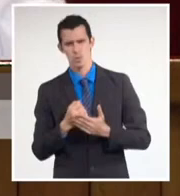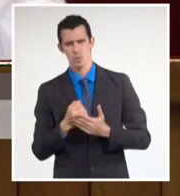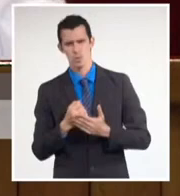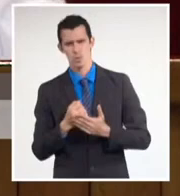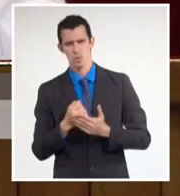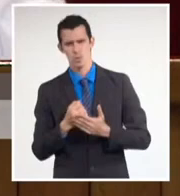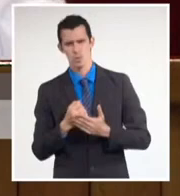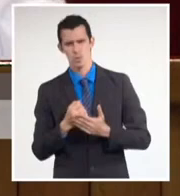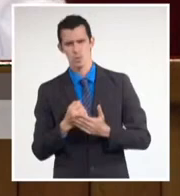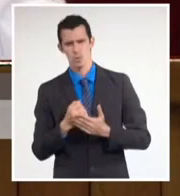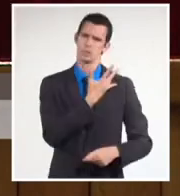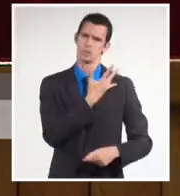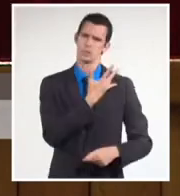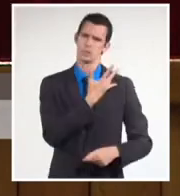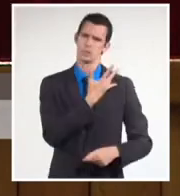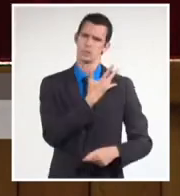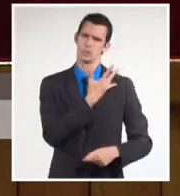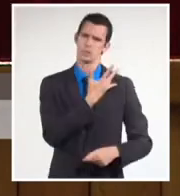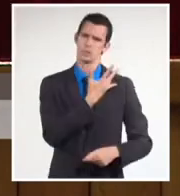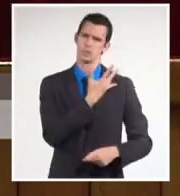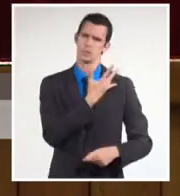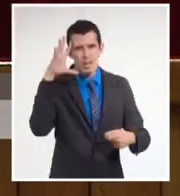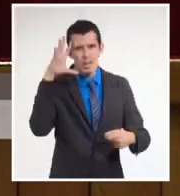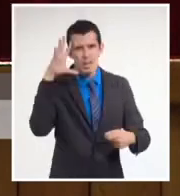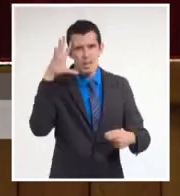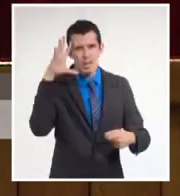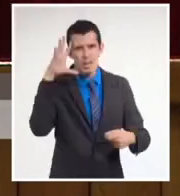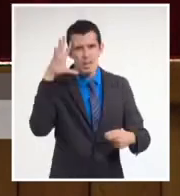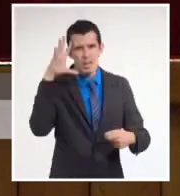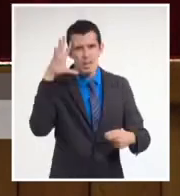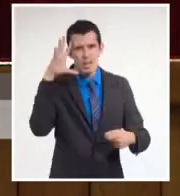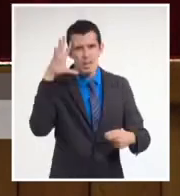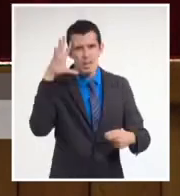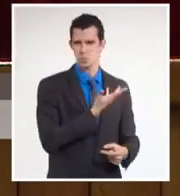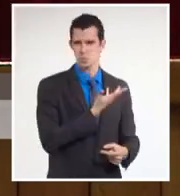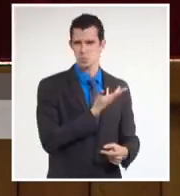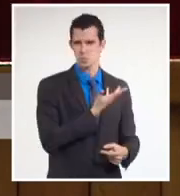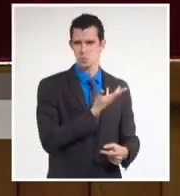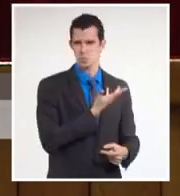todos los argumentos este complejo escenario por el que atraviesa el país,